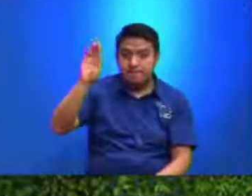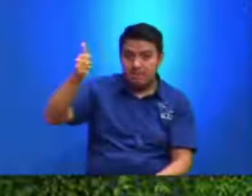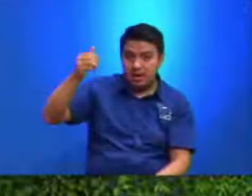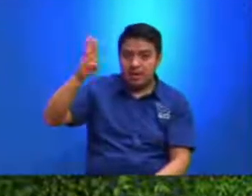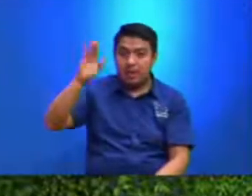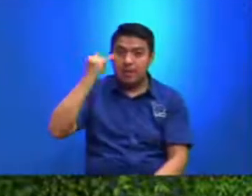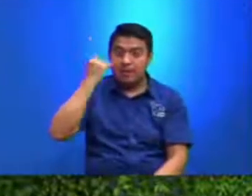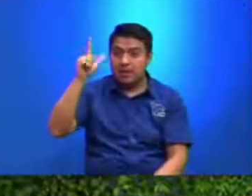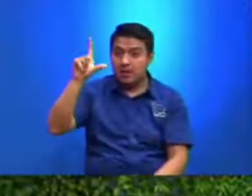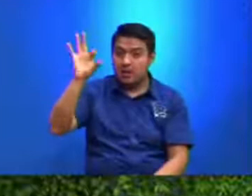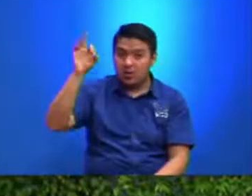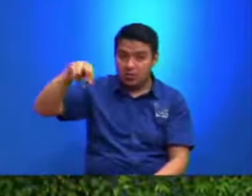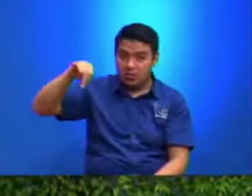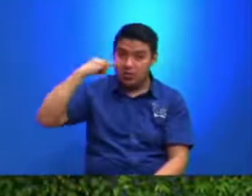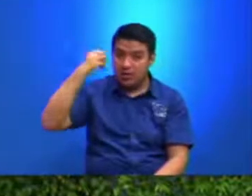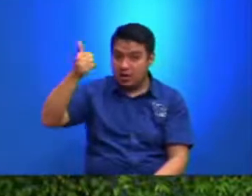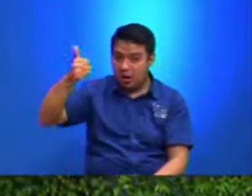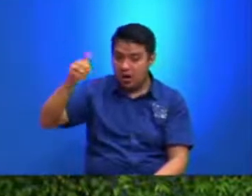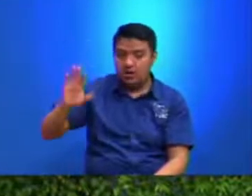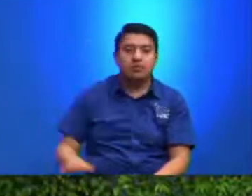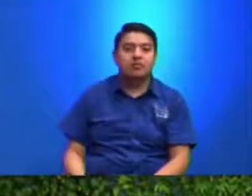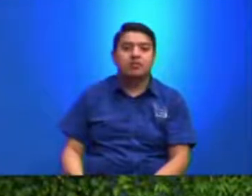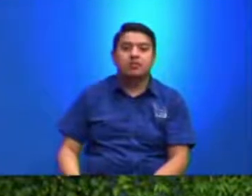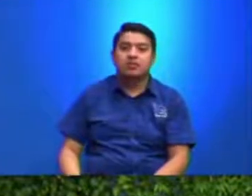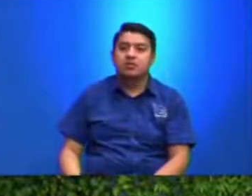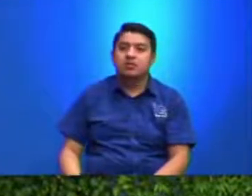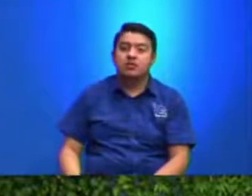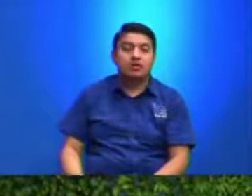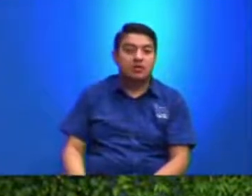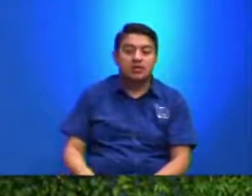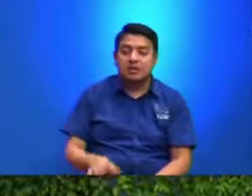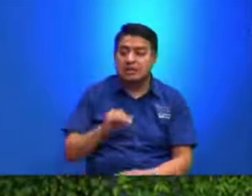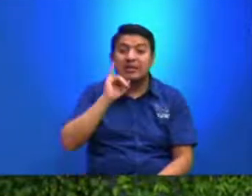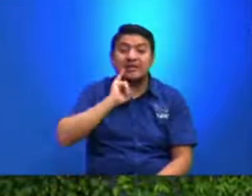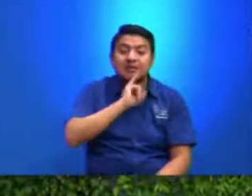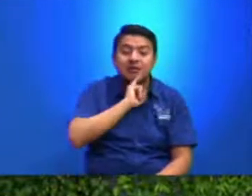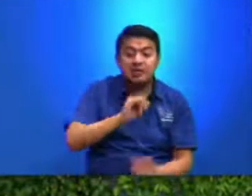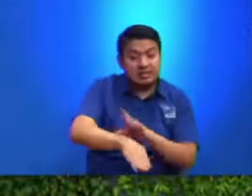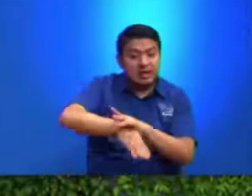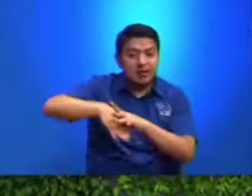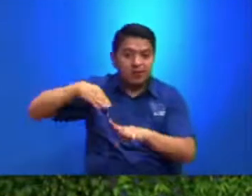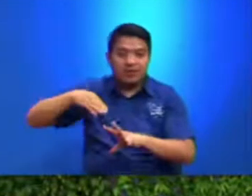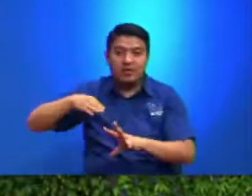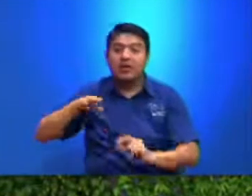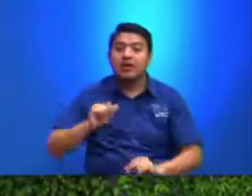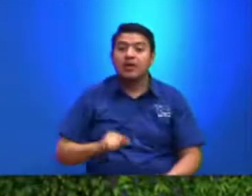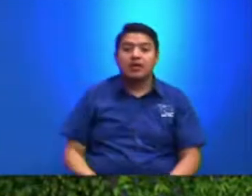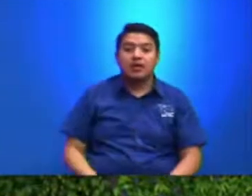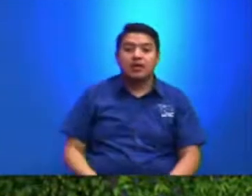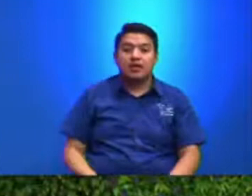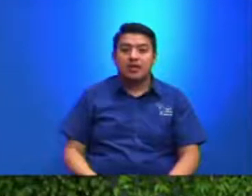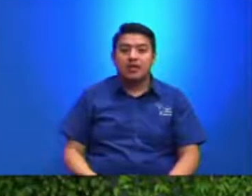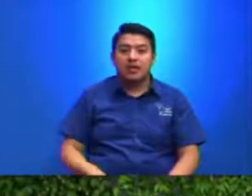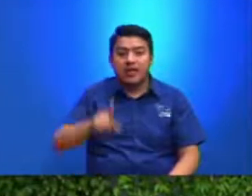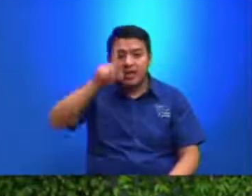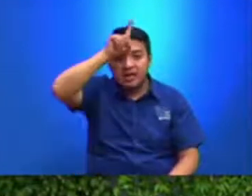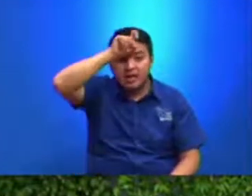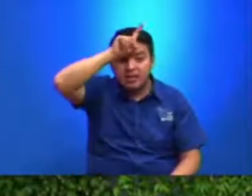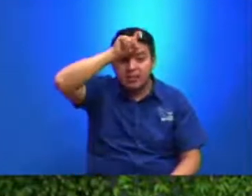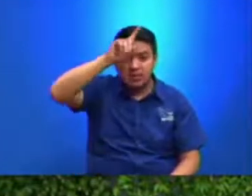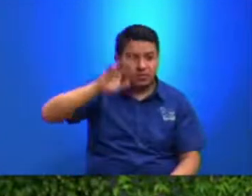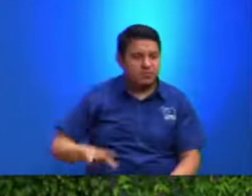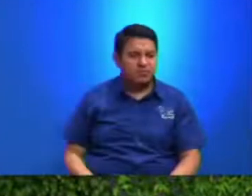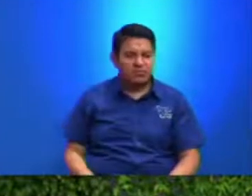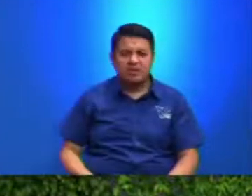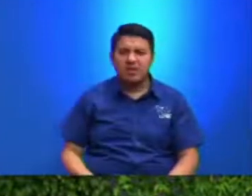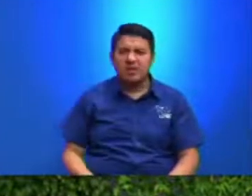de Asiria también. Israel, ya un estado que fue capturado, tuvo que salir de esos dos lugares. Y la iglesia,